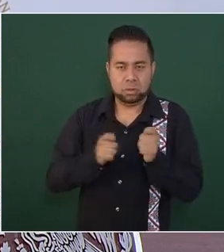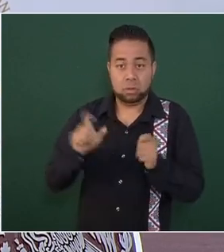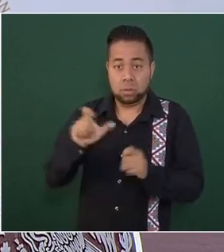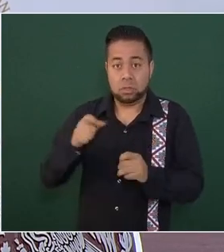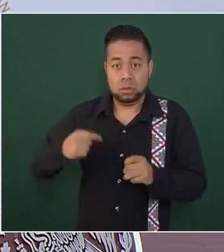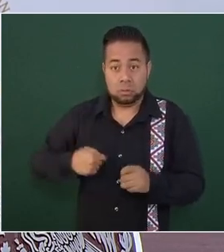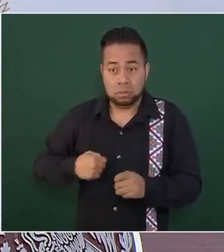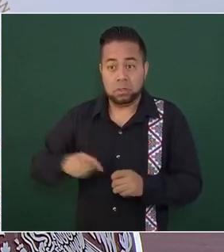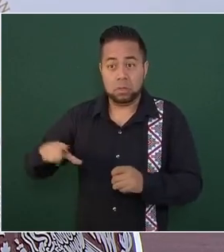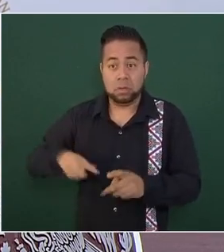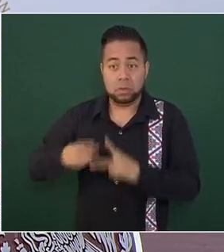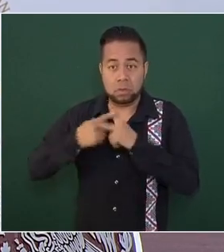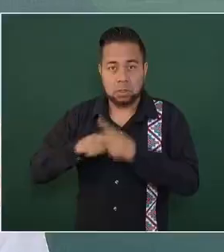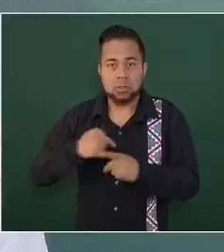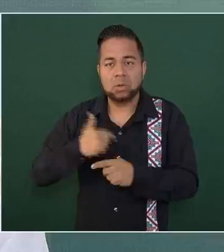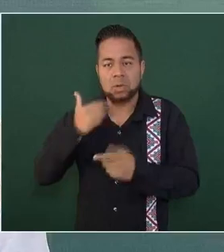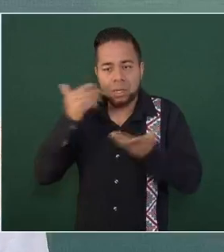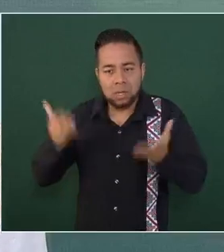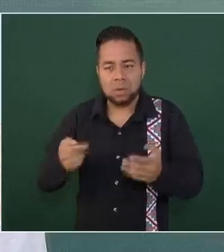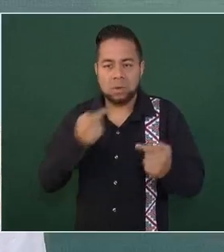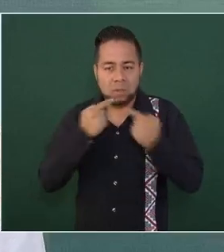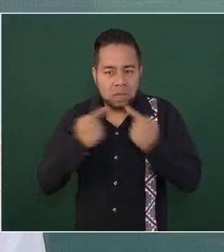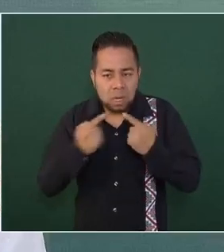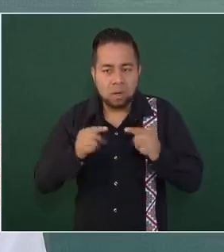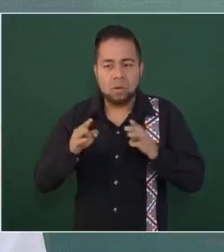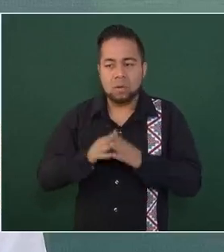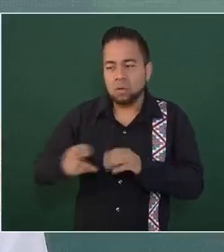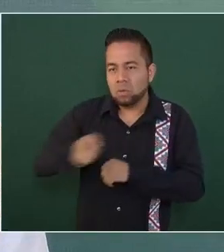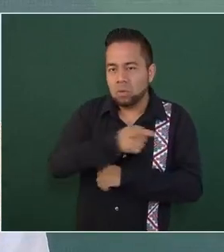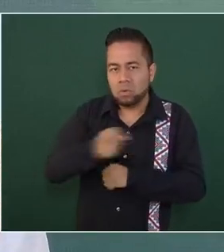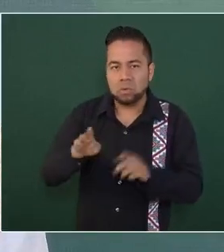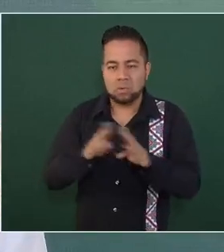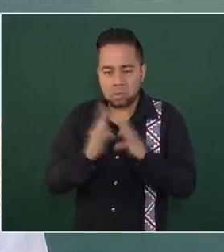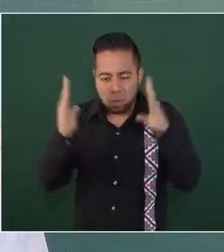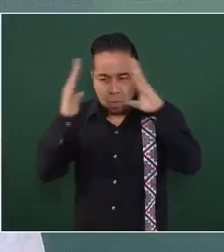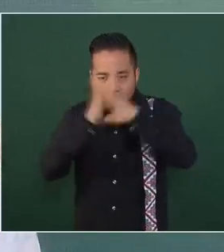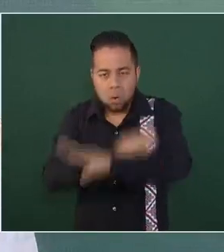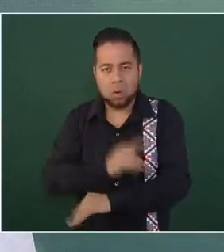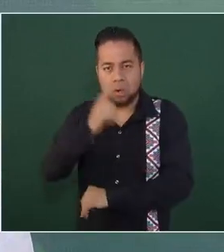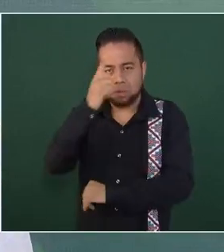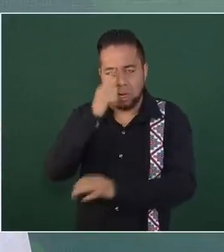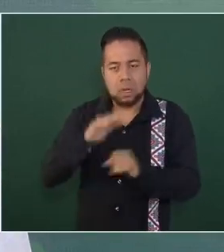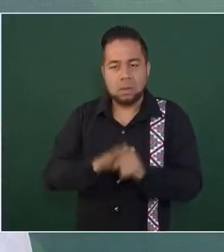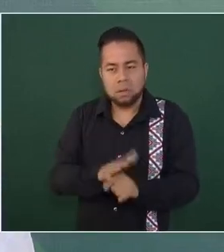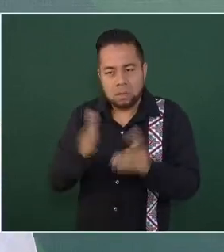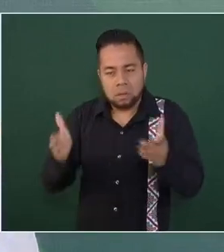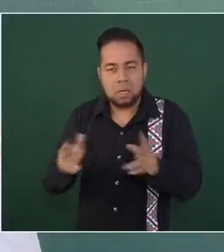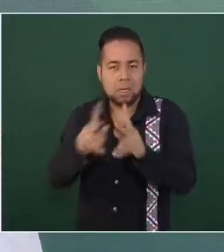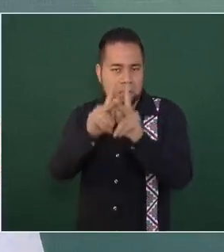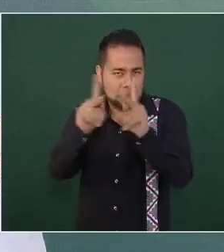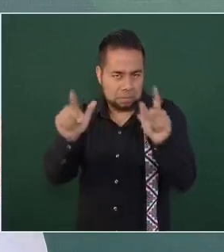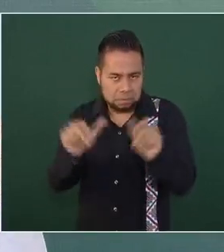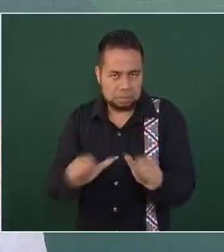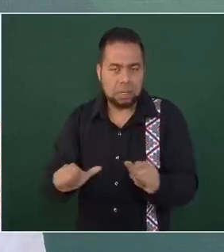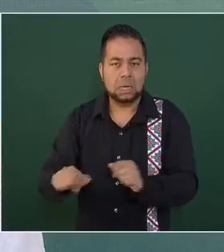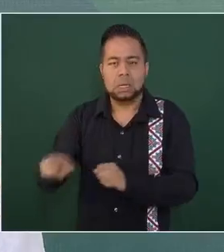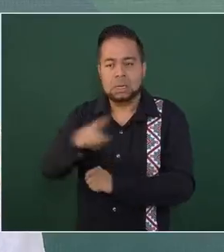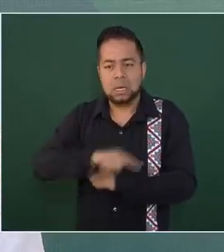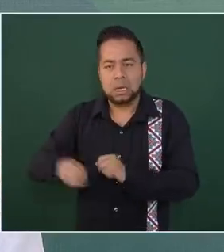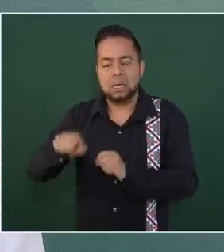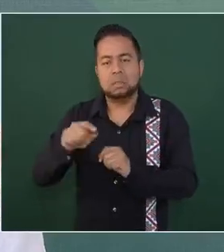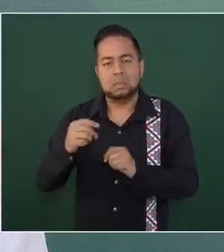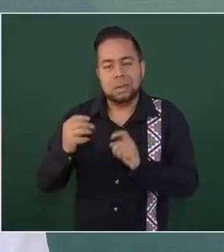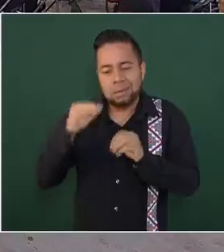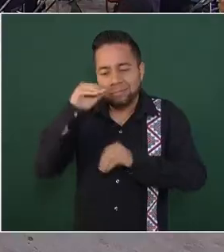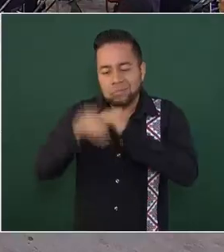hemos promovido el diálogo y la concertación como instrumentos para impulsar la pacificación y construir